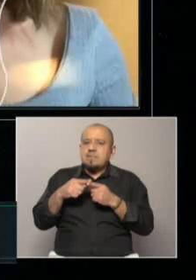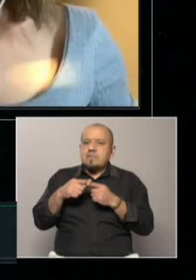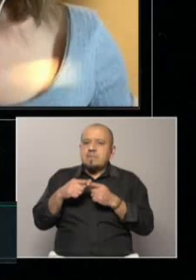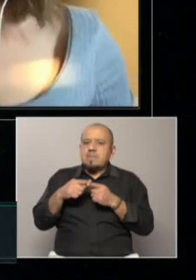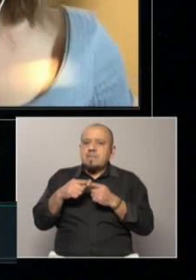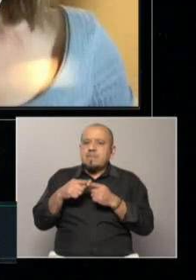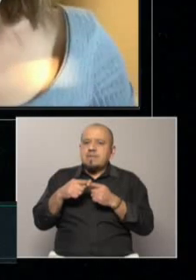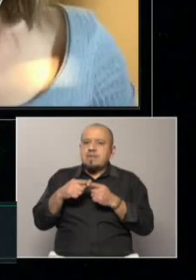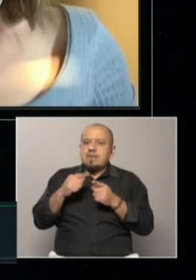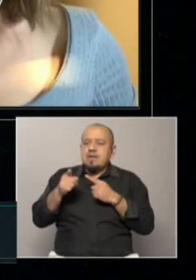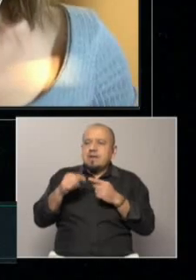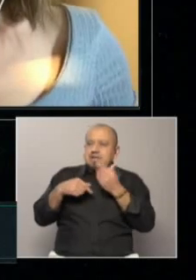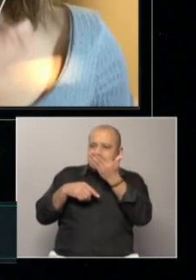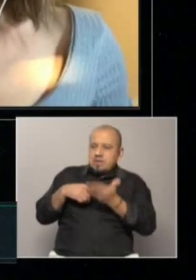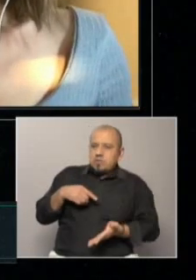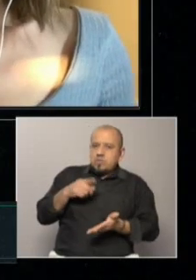digamos, esa actitud